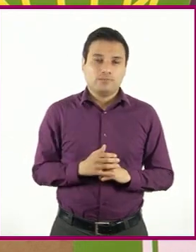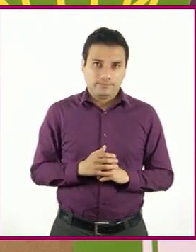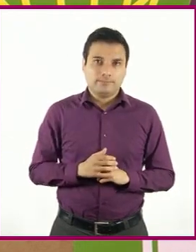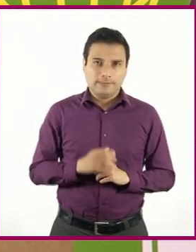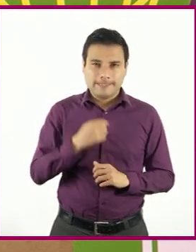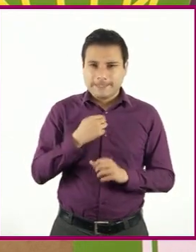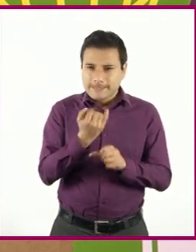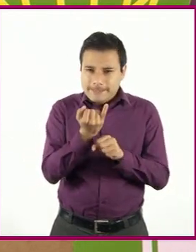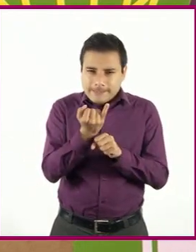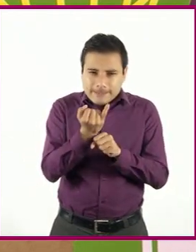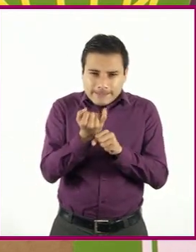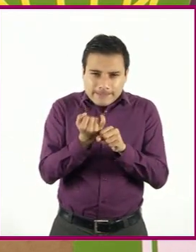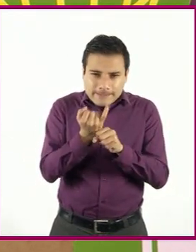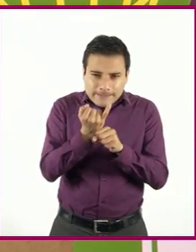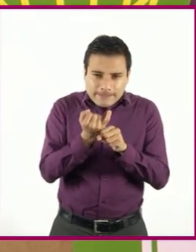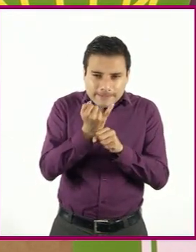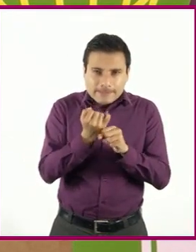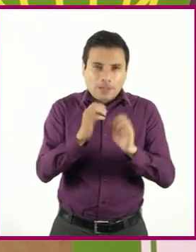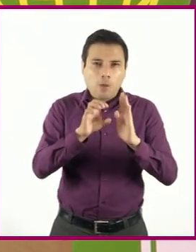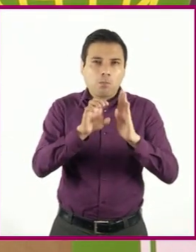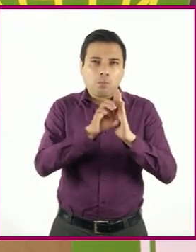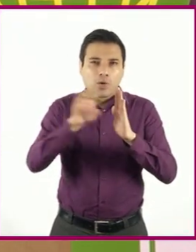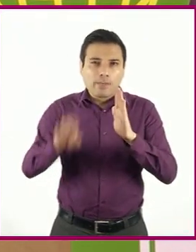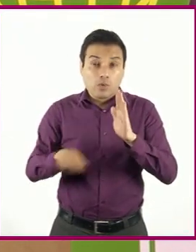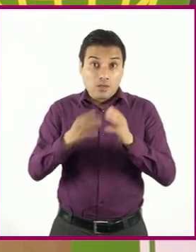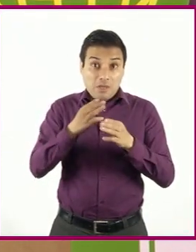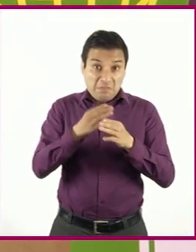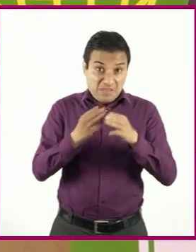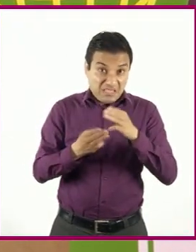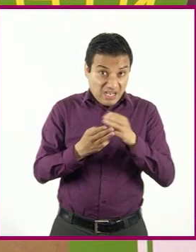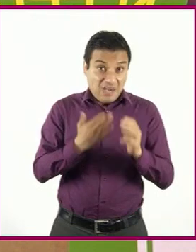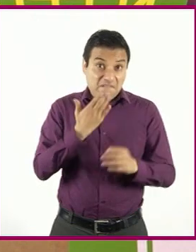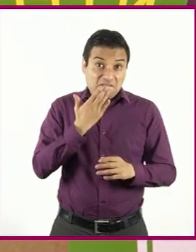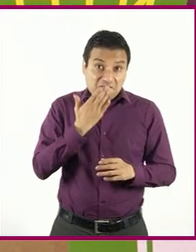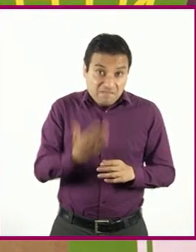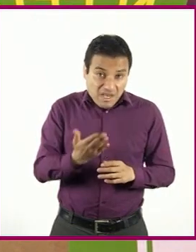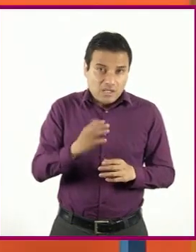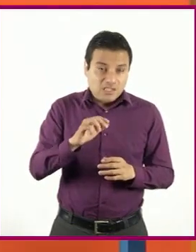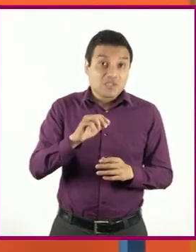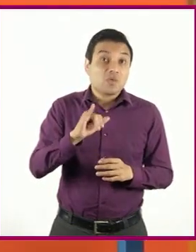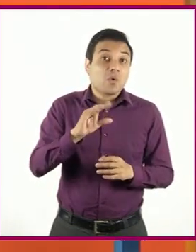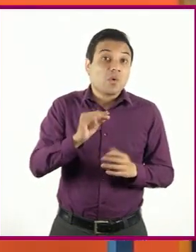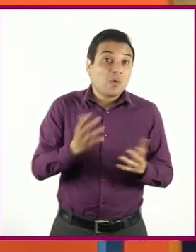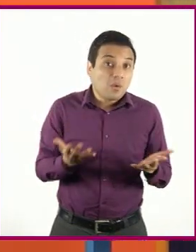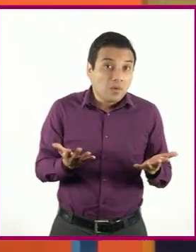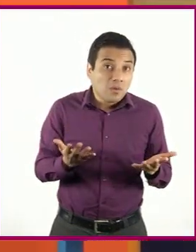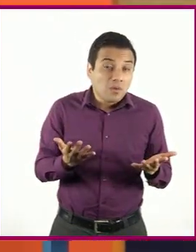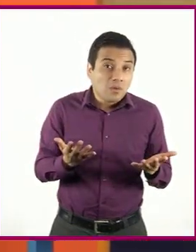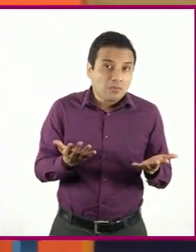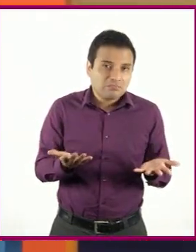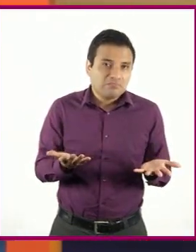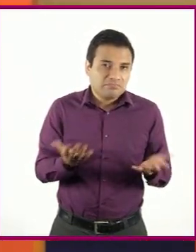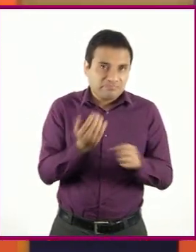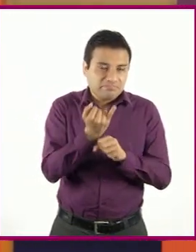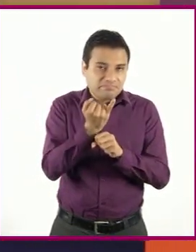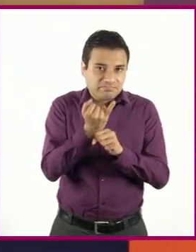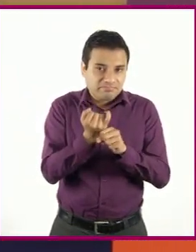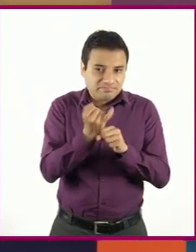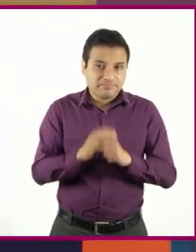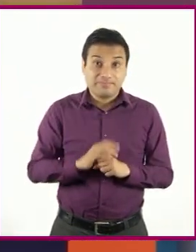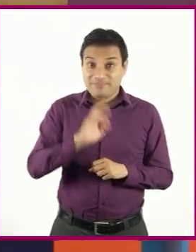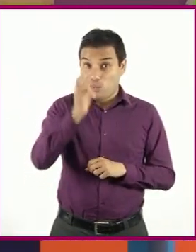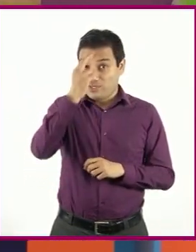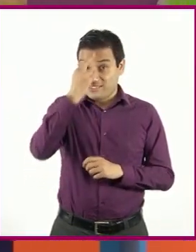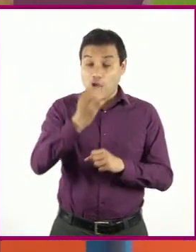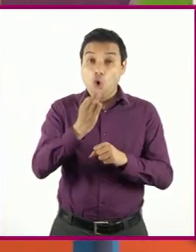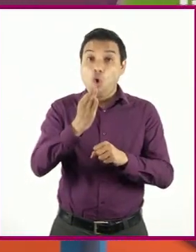información a Oscar sobre, por ejemplo, los materiales que puede usar o no para el dispensador. Sin embargo, recuerden que por la pandemia